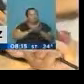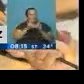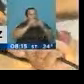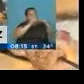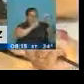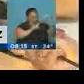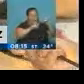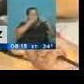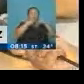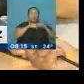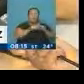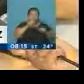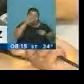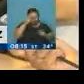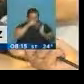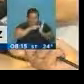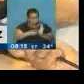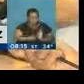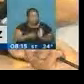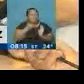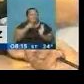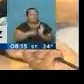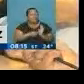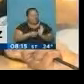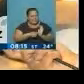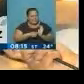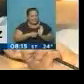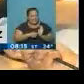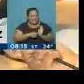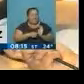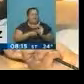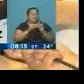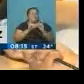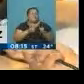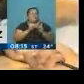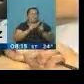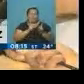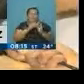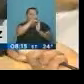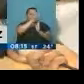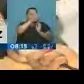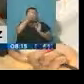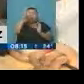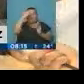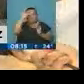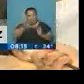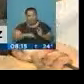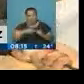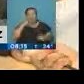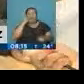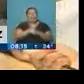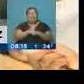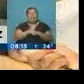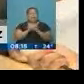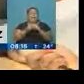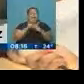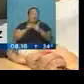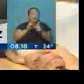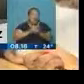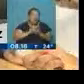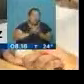cláusula primera, su cláusula octava dice que se va a mantener esa detracción del 15% hasta que haya un nuevo acuerdo